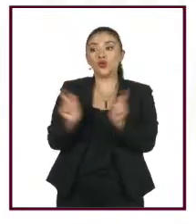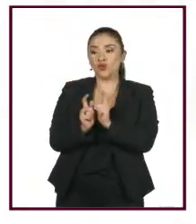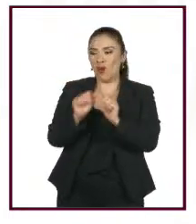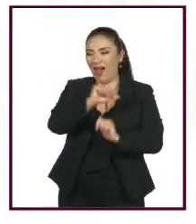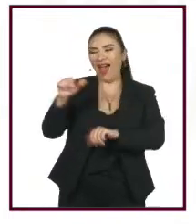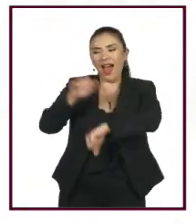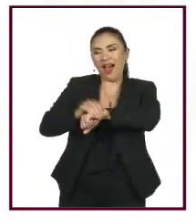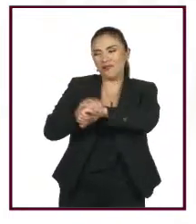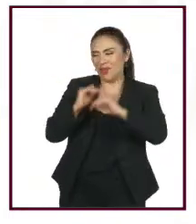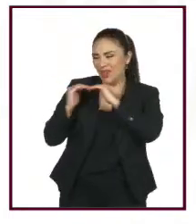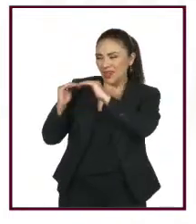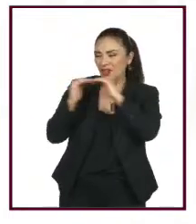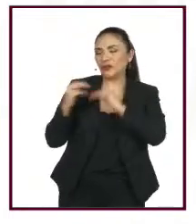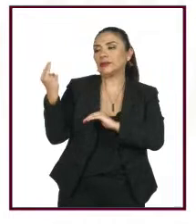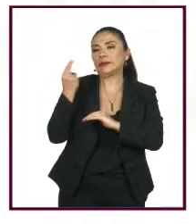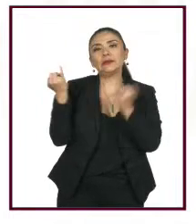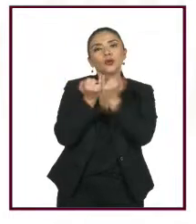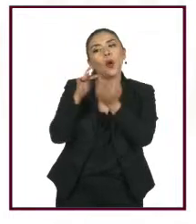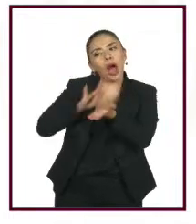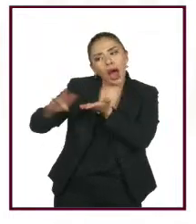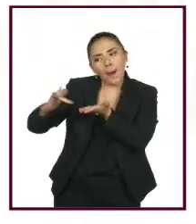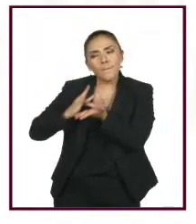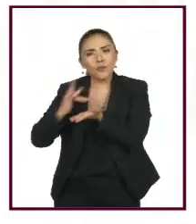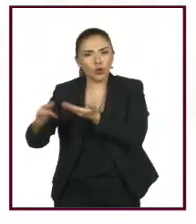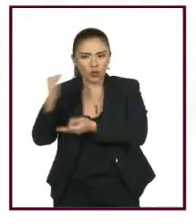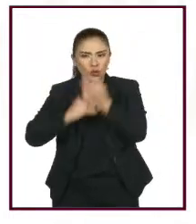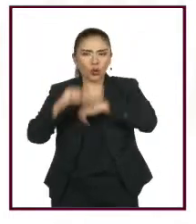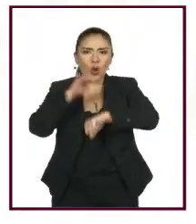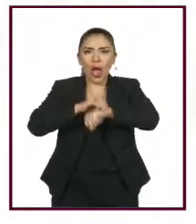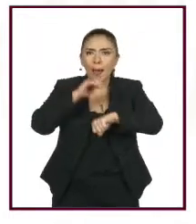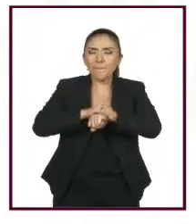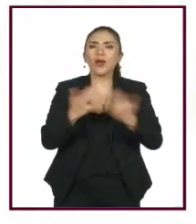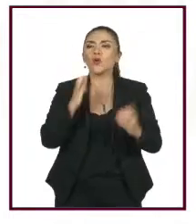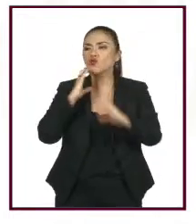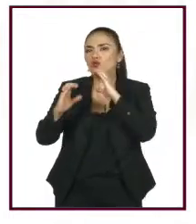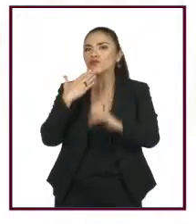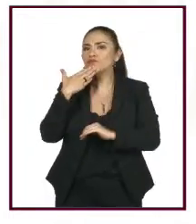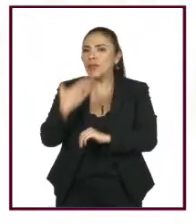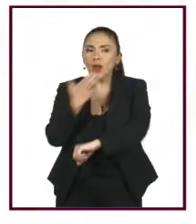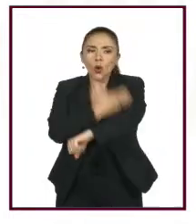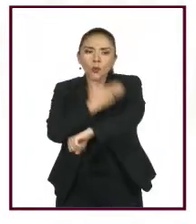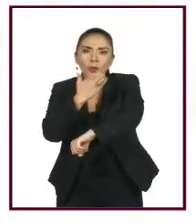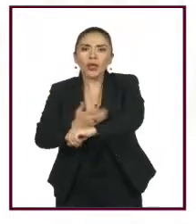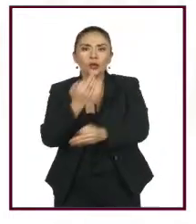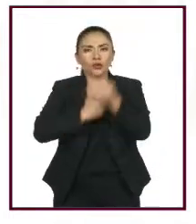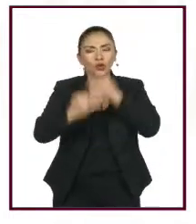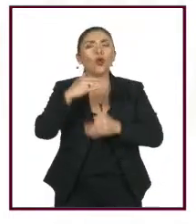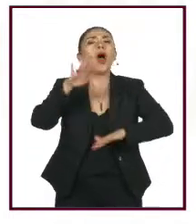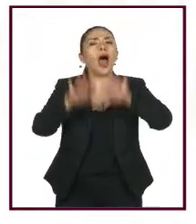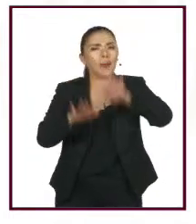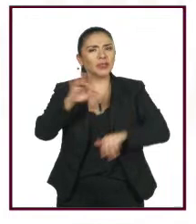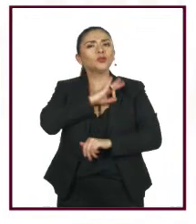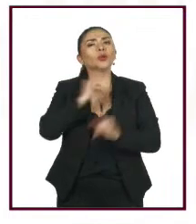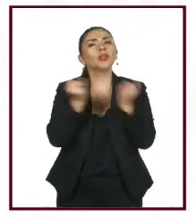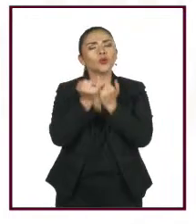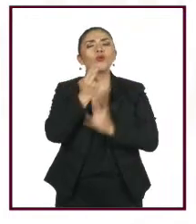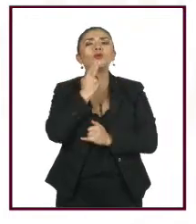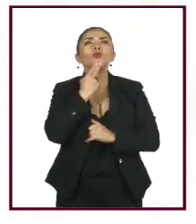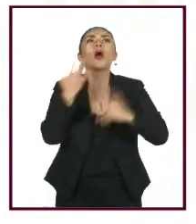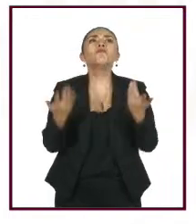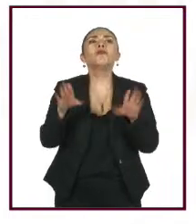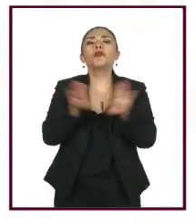muy importante, que haya un apoyo solidario entre los mismos amigos, entre los mismos compañeros. A veces también se pueden utilizar